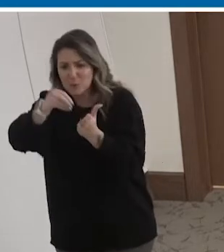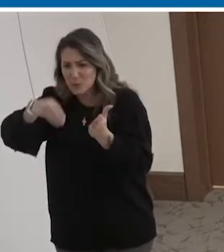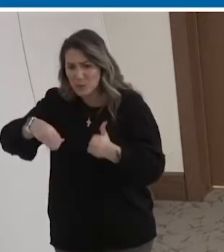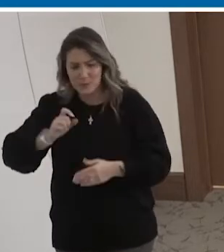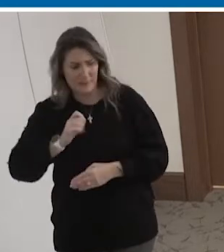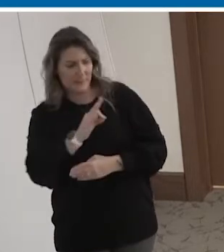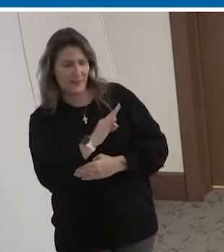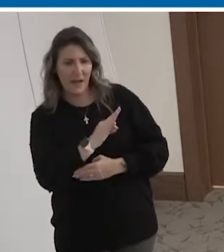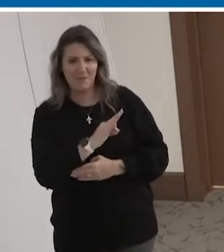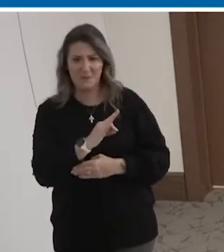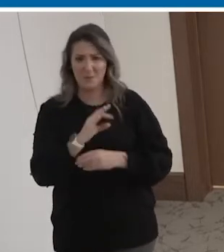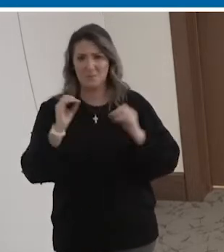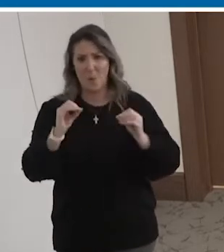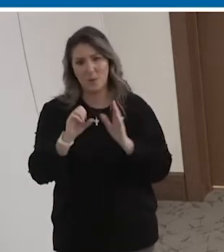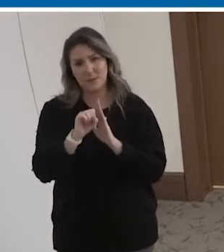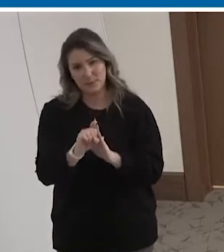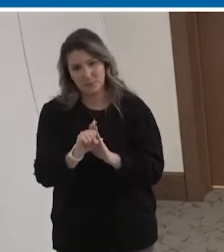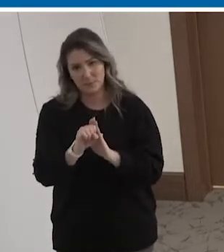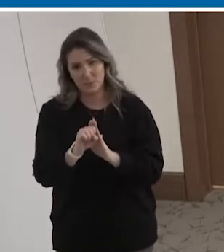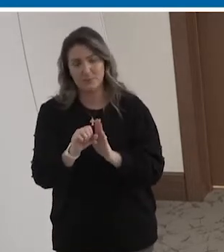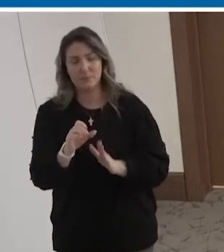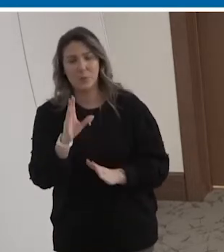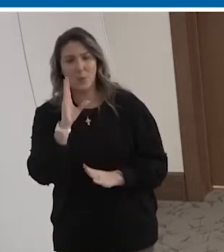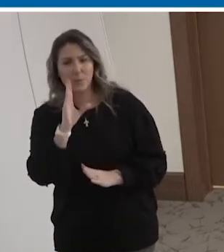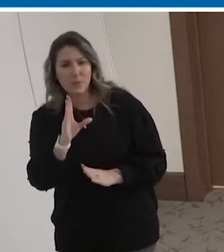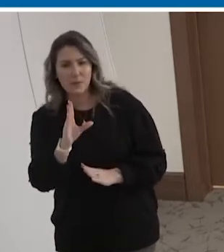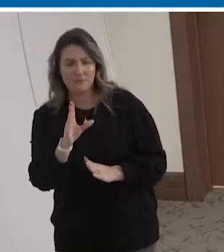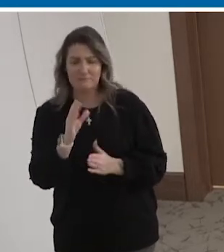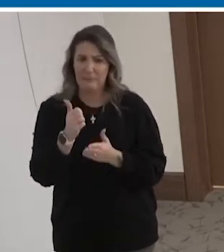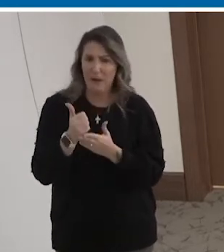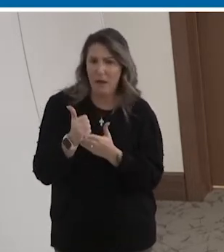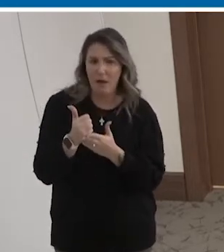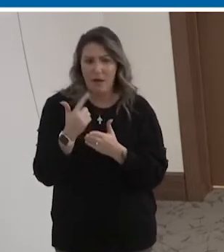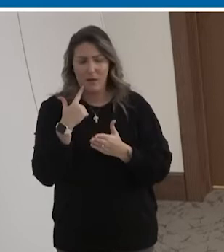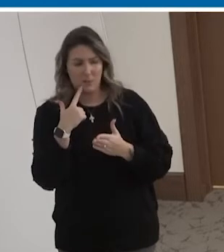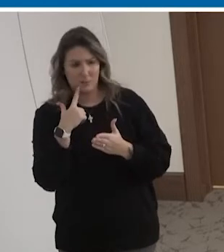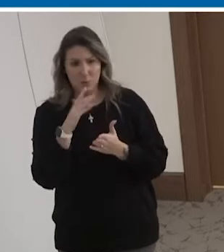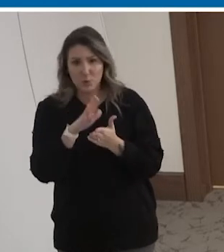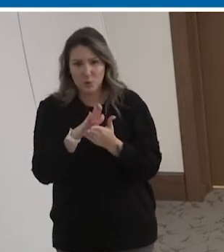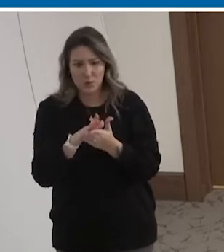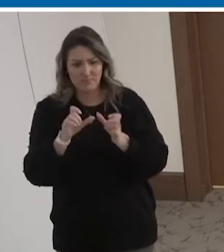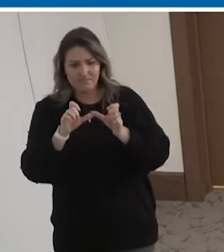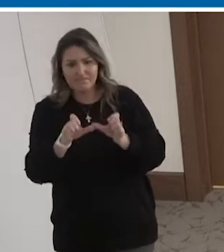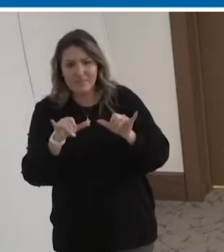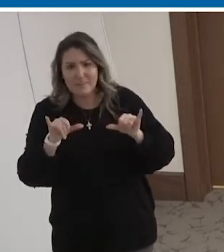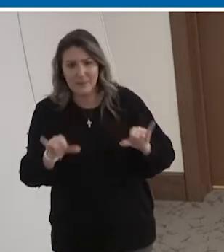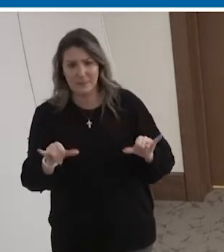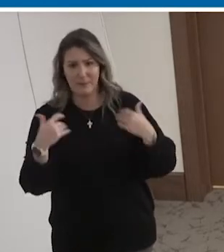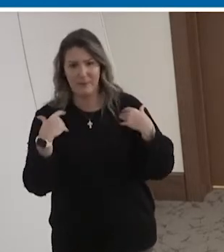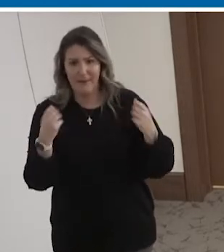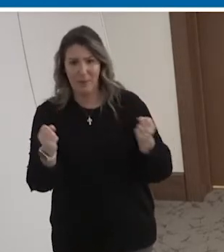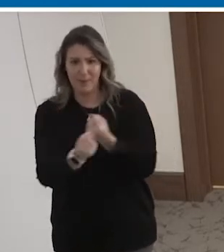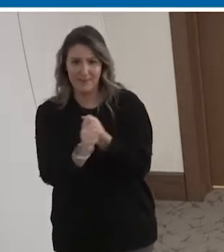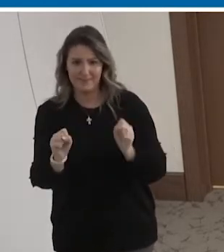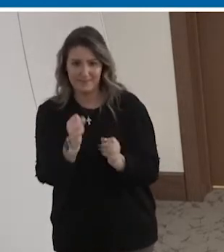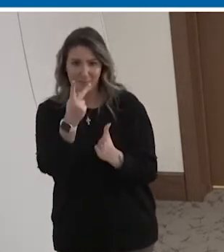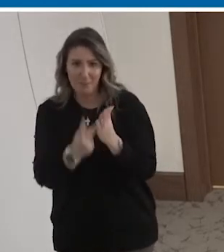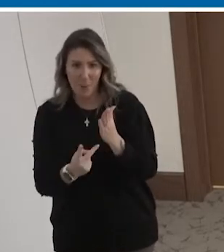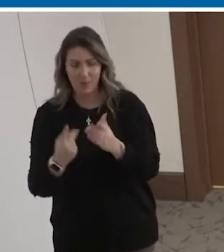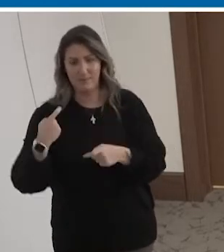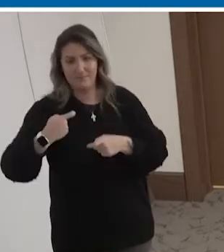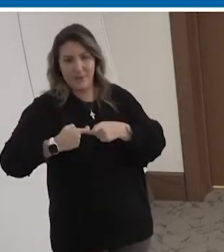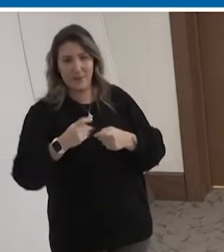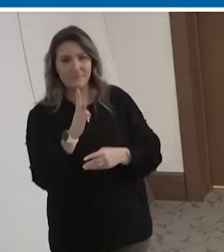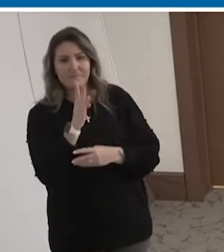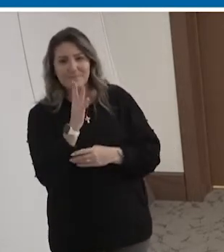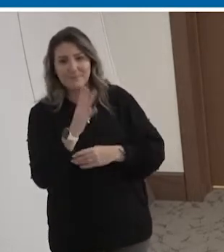any symptoms. And so this helps strengthen keeping the school healthy and safe. Llamamos